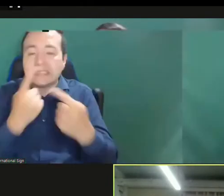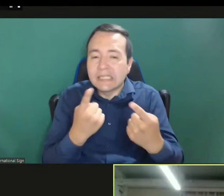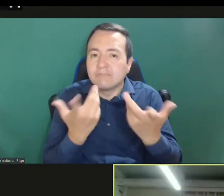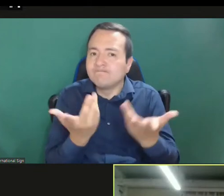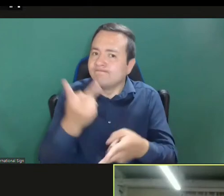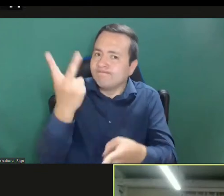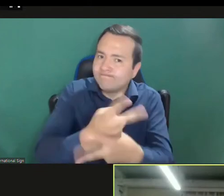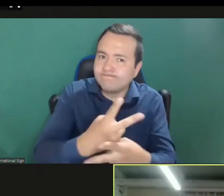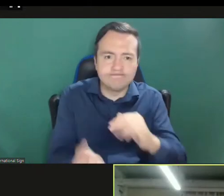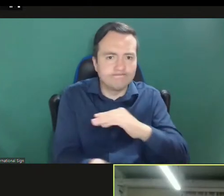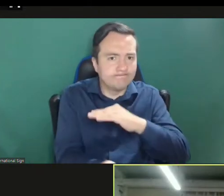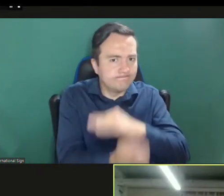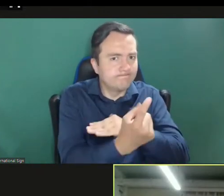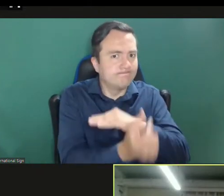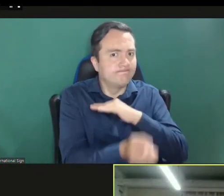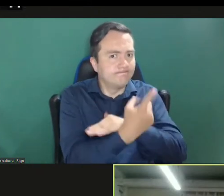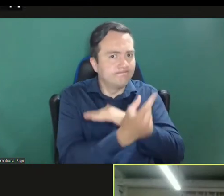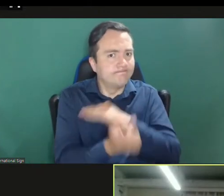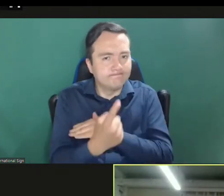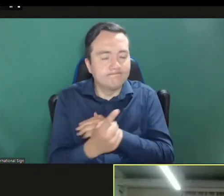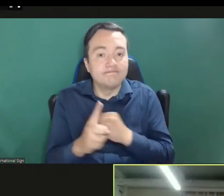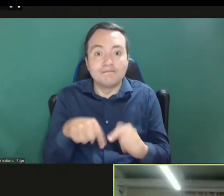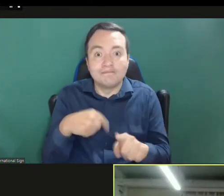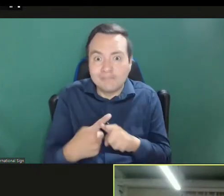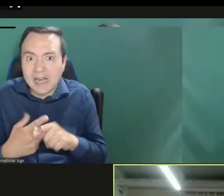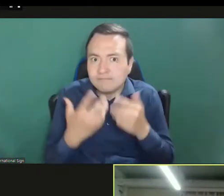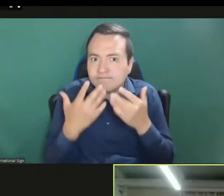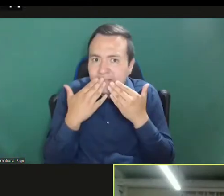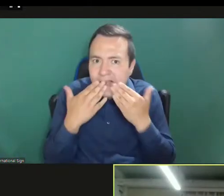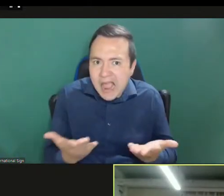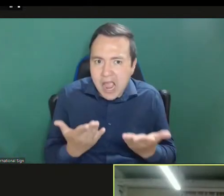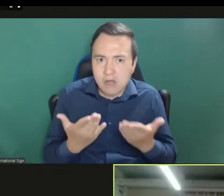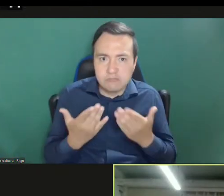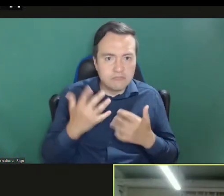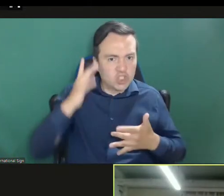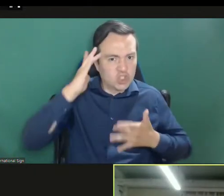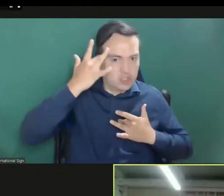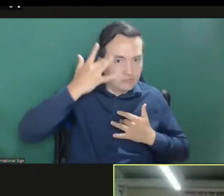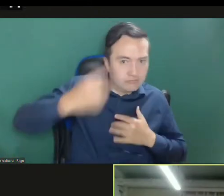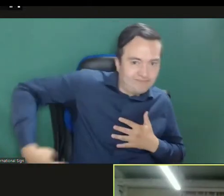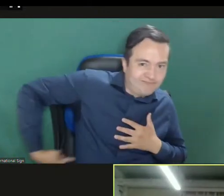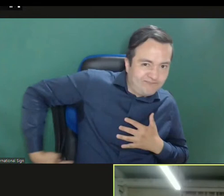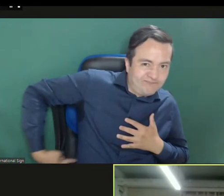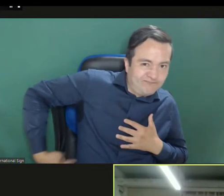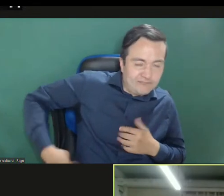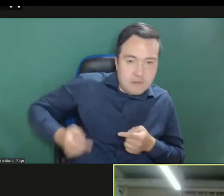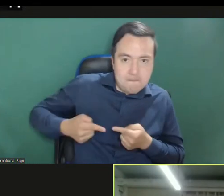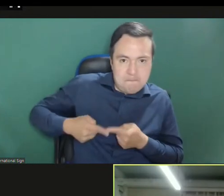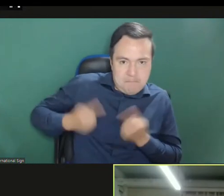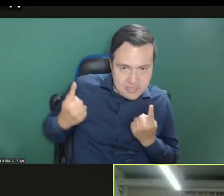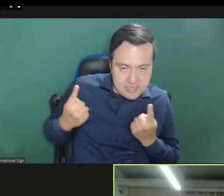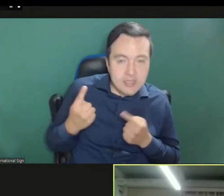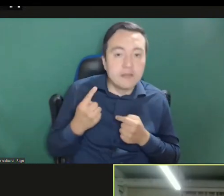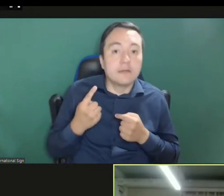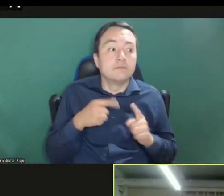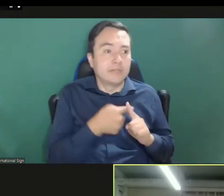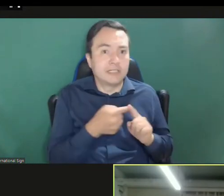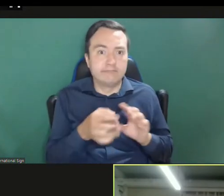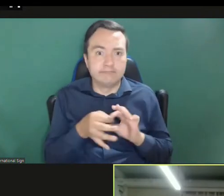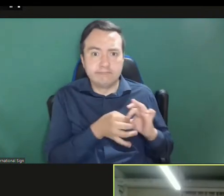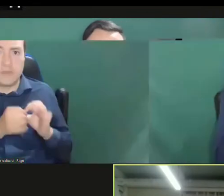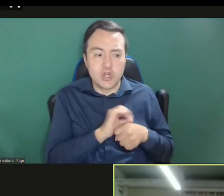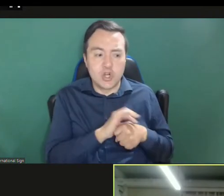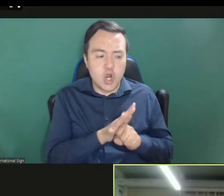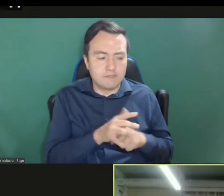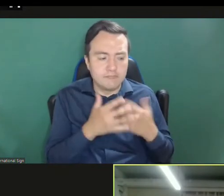efectos de las enfermedades renales el sus enlaces con el codi 19 y la experiencia de un paciente de